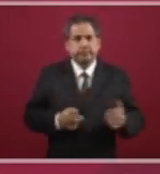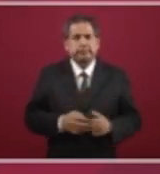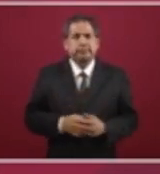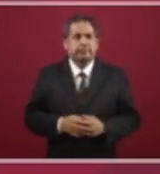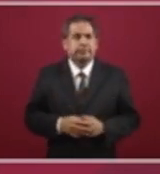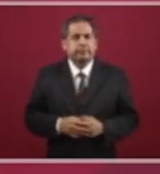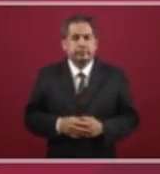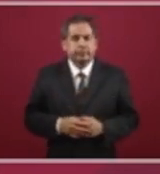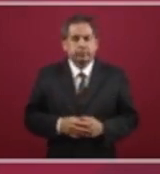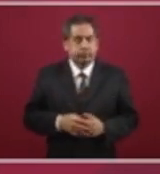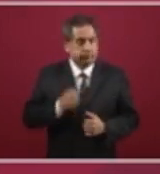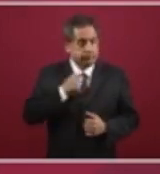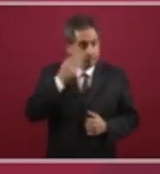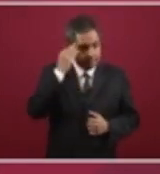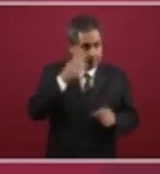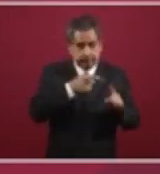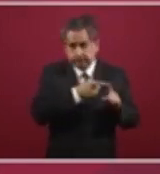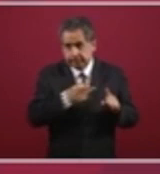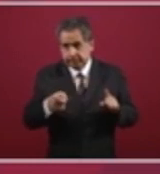el periodo